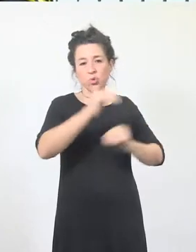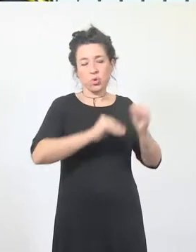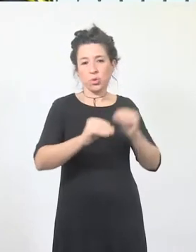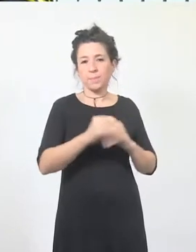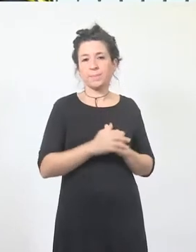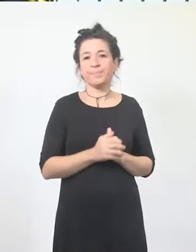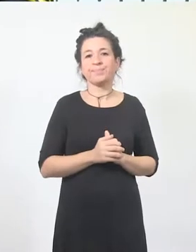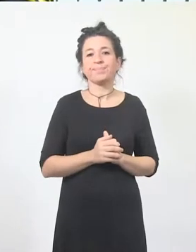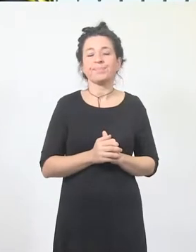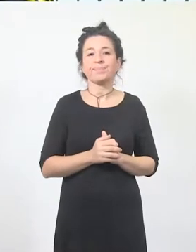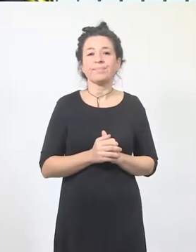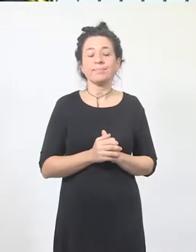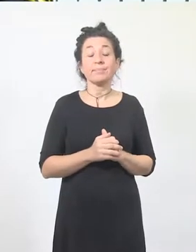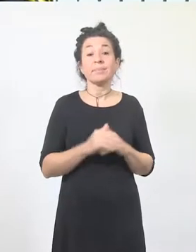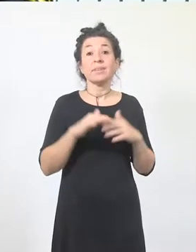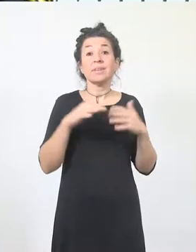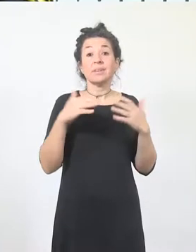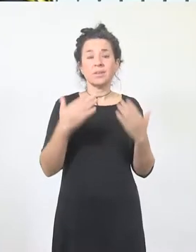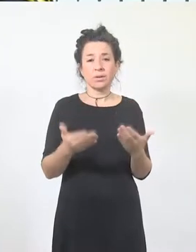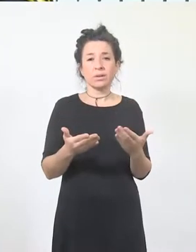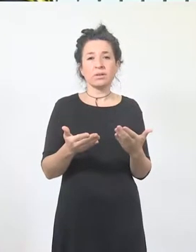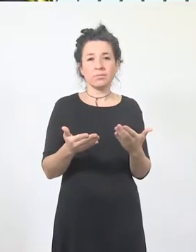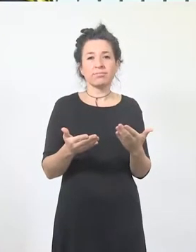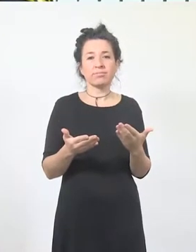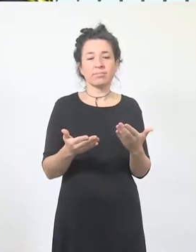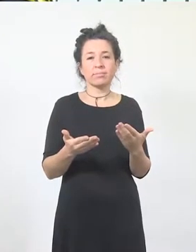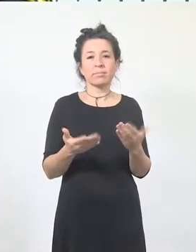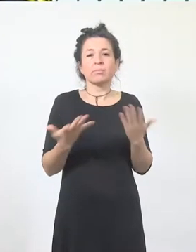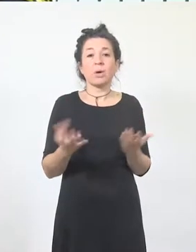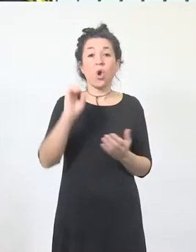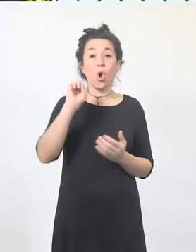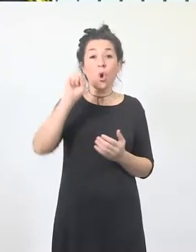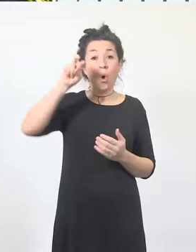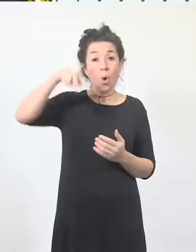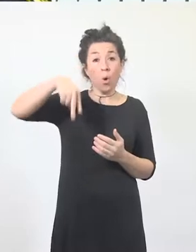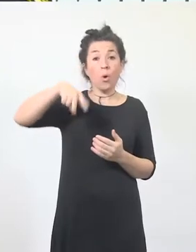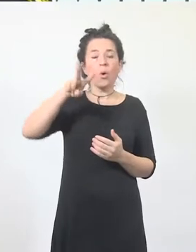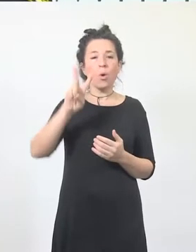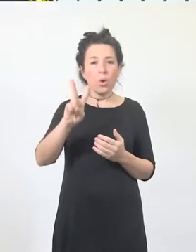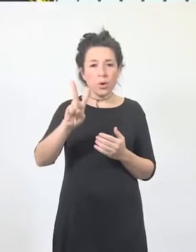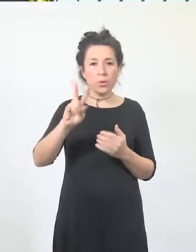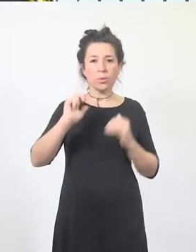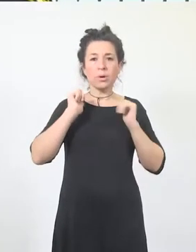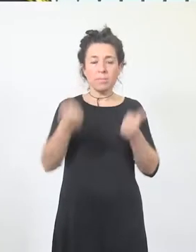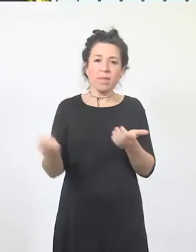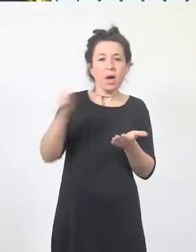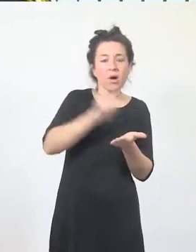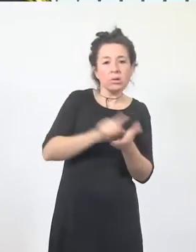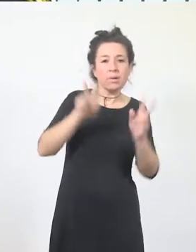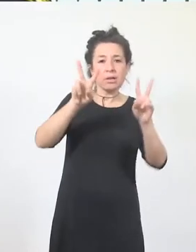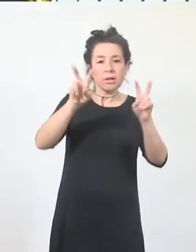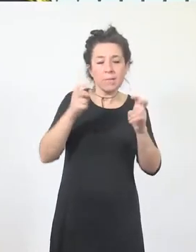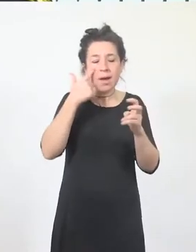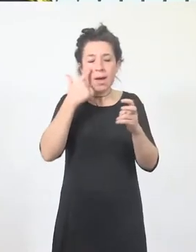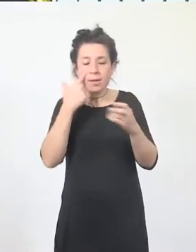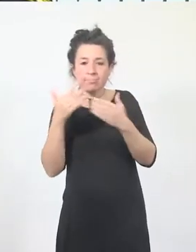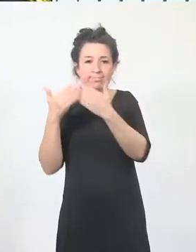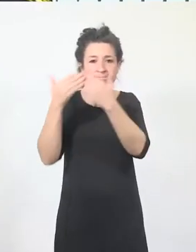arreglo. Es cuando las Naciones Unidas empezó a retomar el tema.